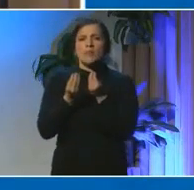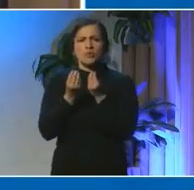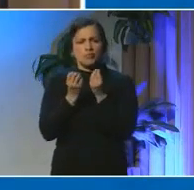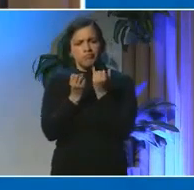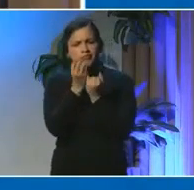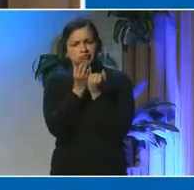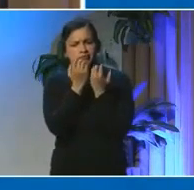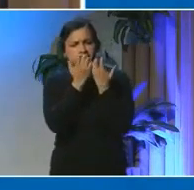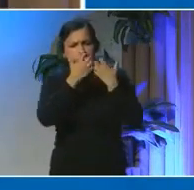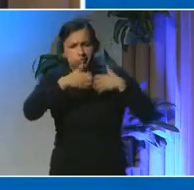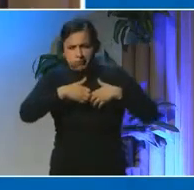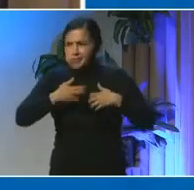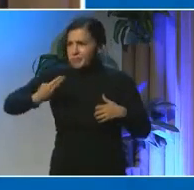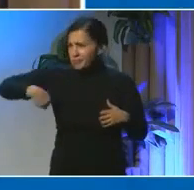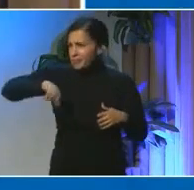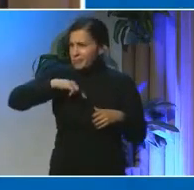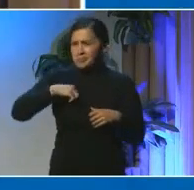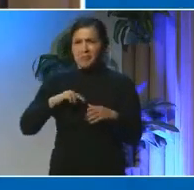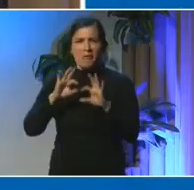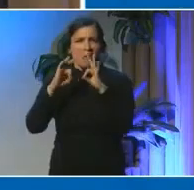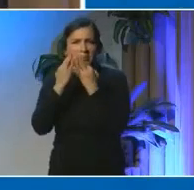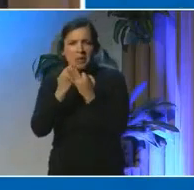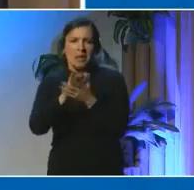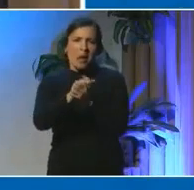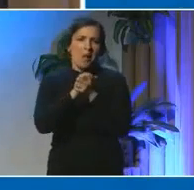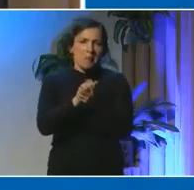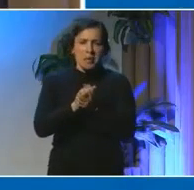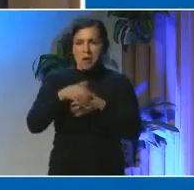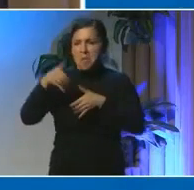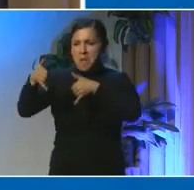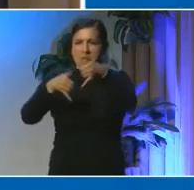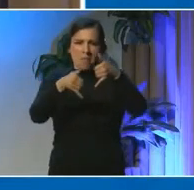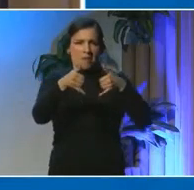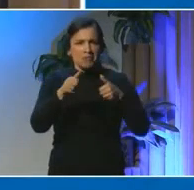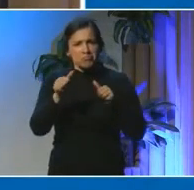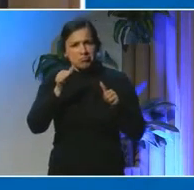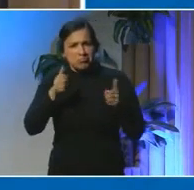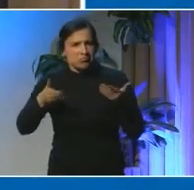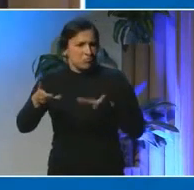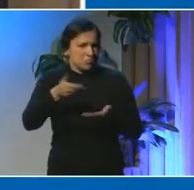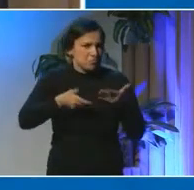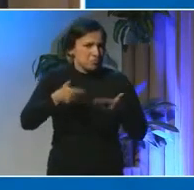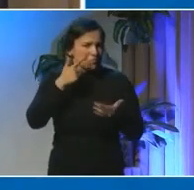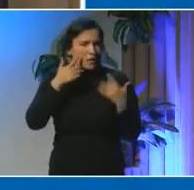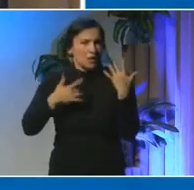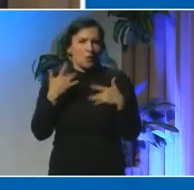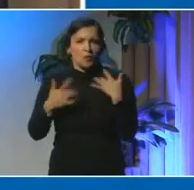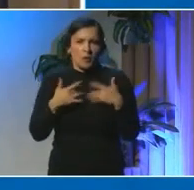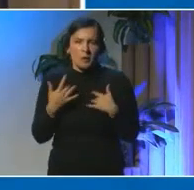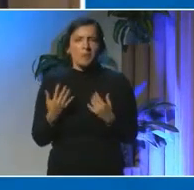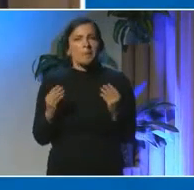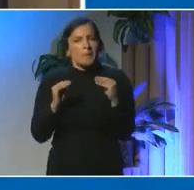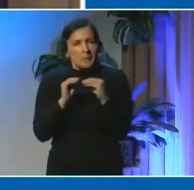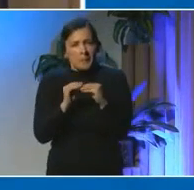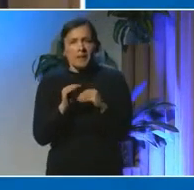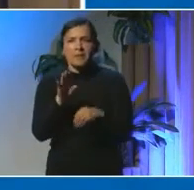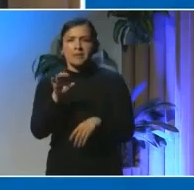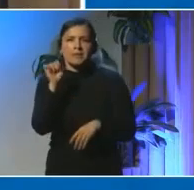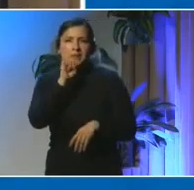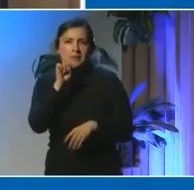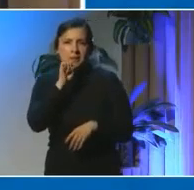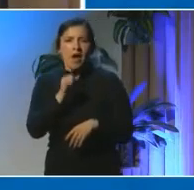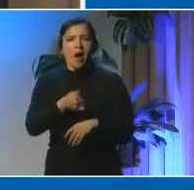en en con la familia y los amigos detrás de eso nosotros estamos pensando Cómo poder producir esa cerveza con menos